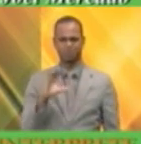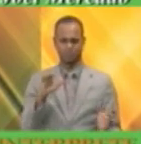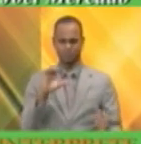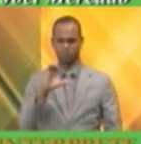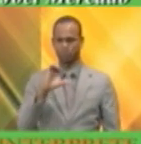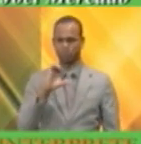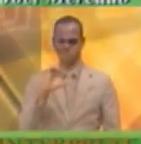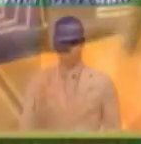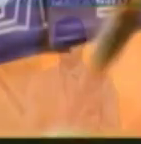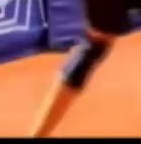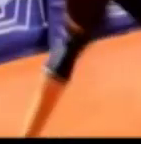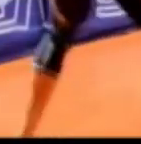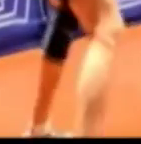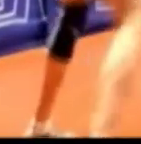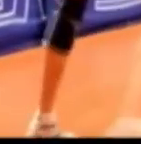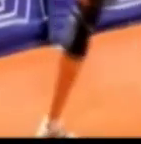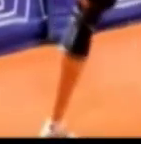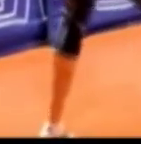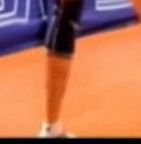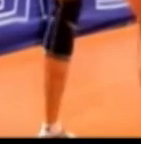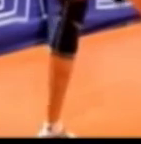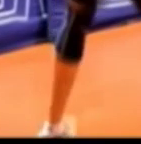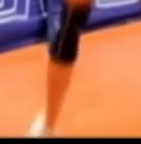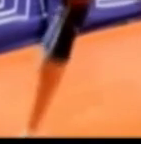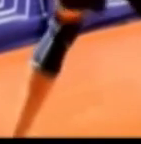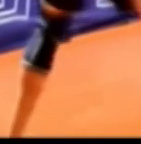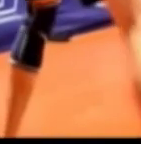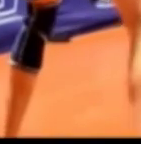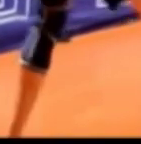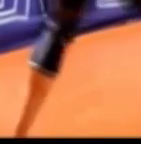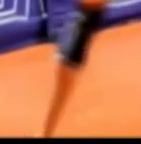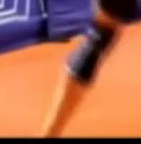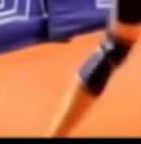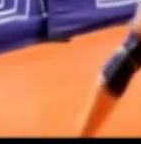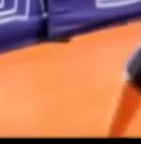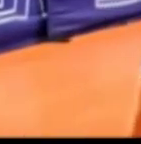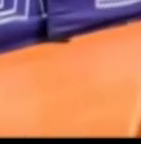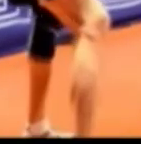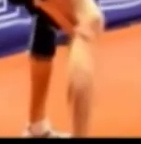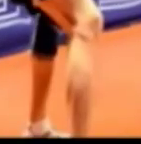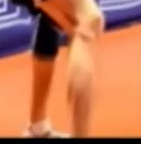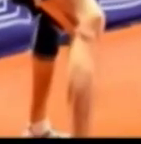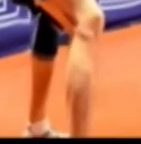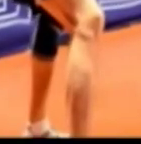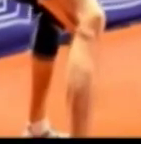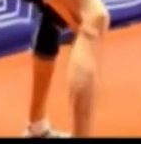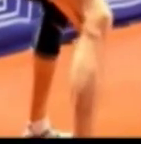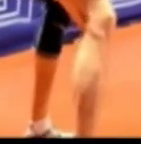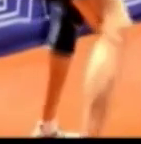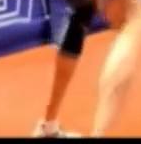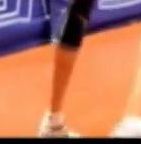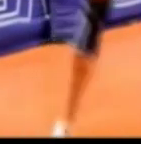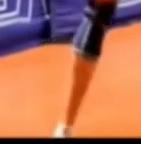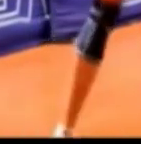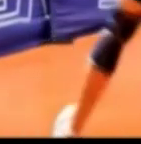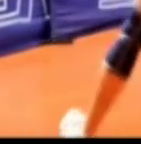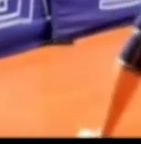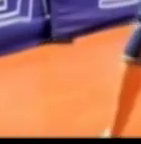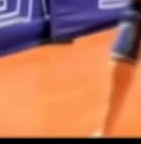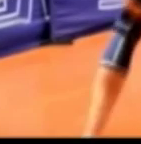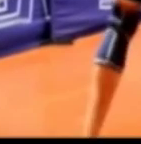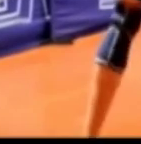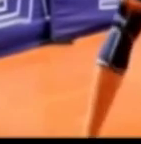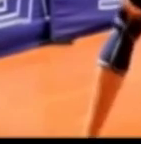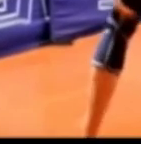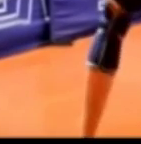Ok. Perfecto. Pues sí, en ese sentido, del costo del deporte adaptado para